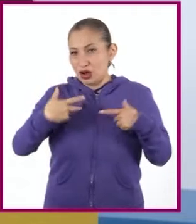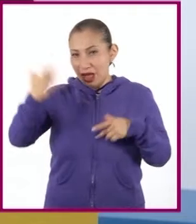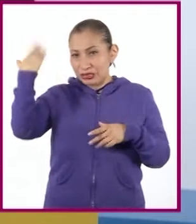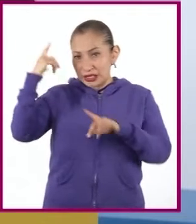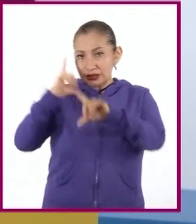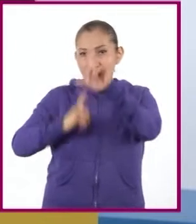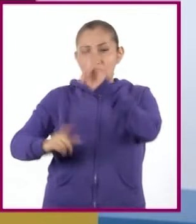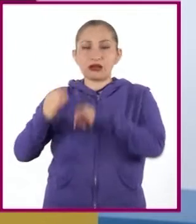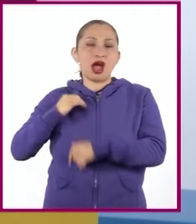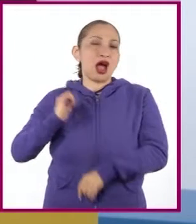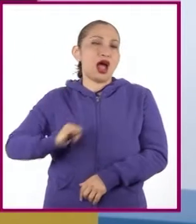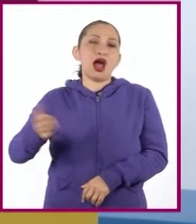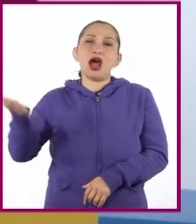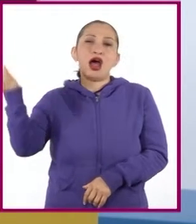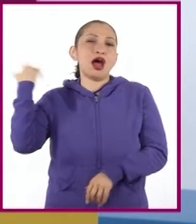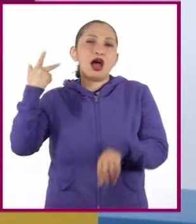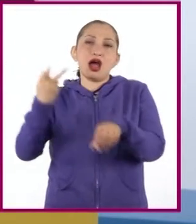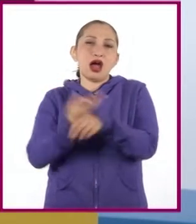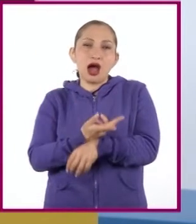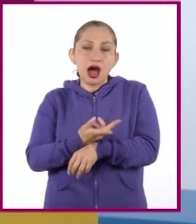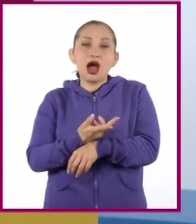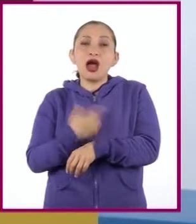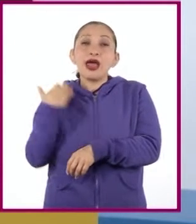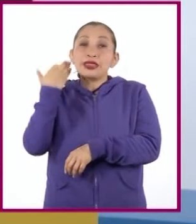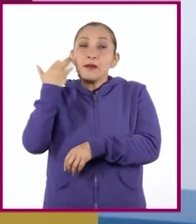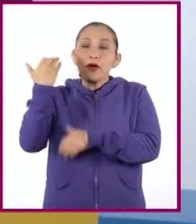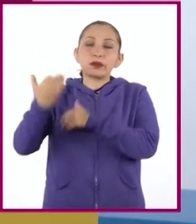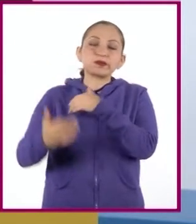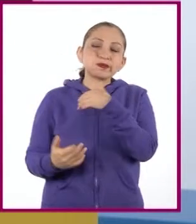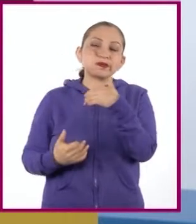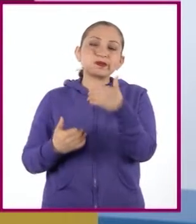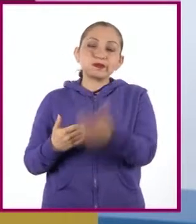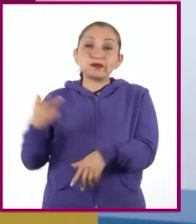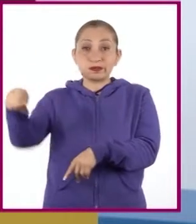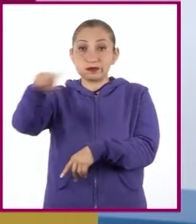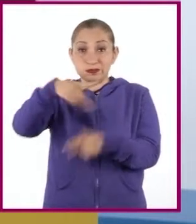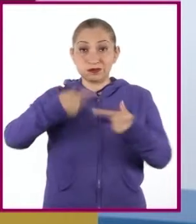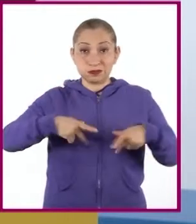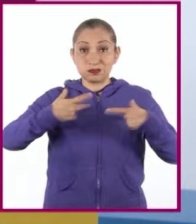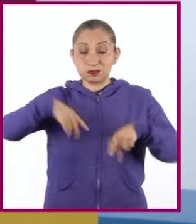ya son muy antiguas y con el paso del tiempo, los